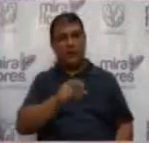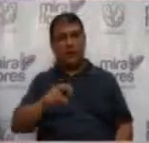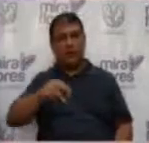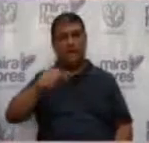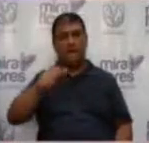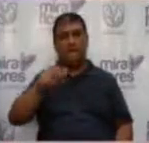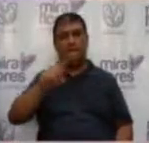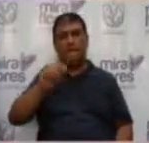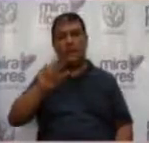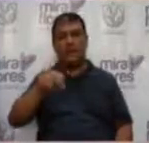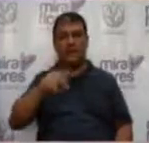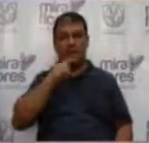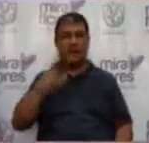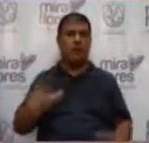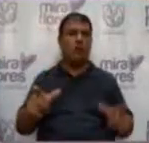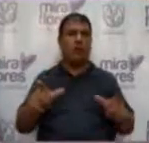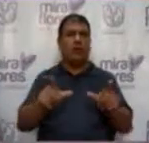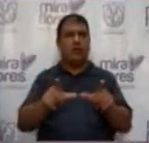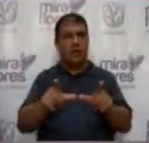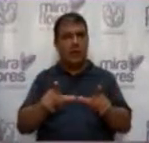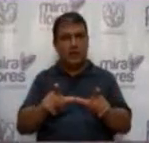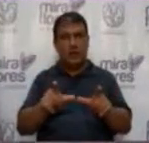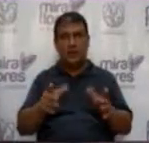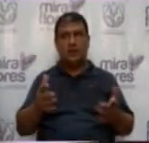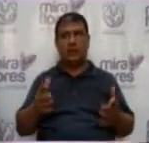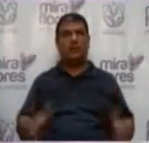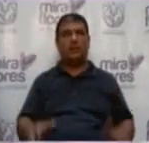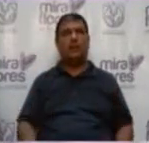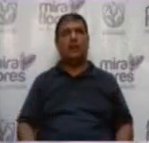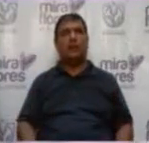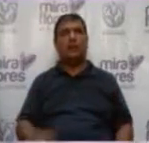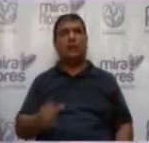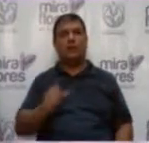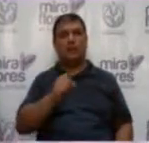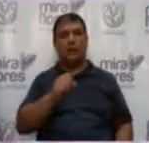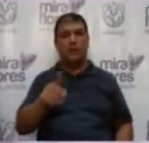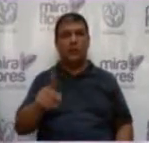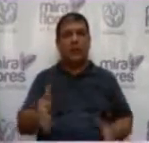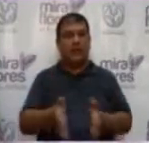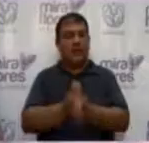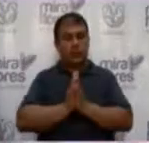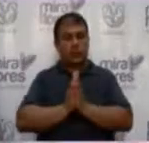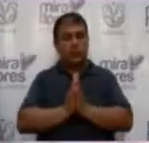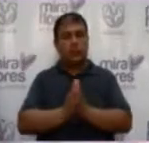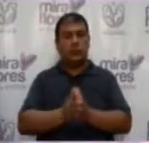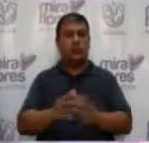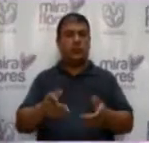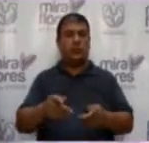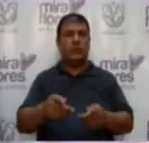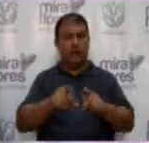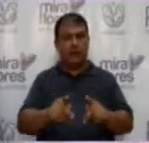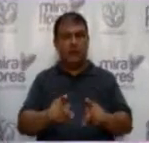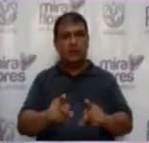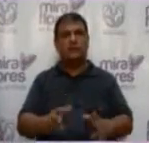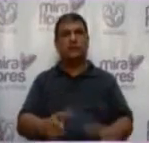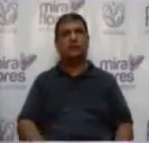Martín Bustamante Castro se encuentra de licencia, ¿es verdad? Sí, señor alcalde, ha presentado su solicitud de licencia. Muy bien.